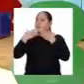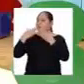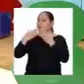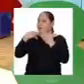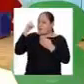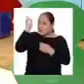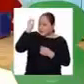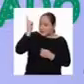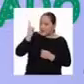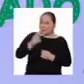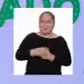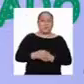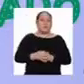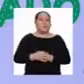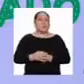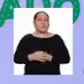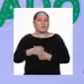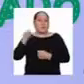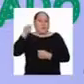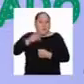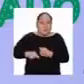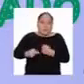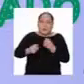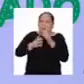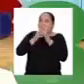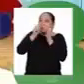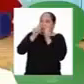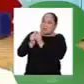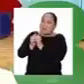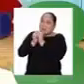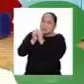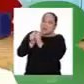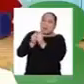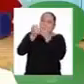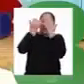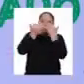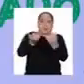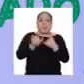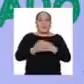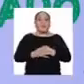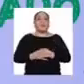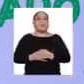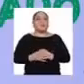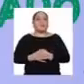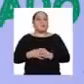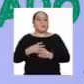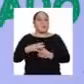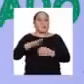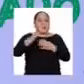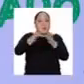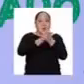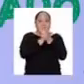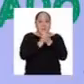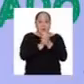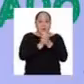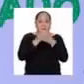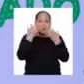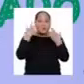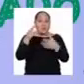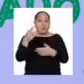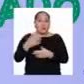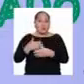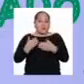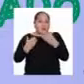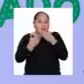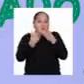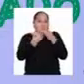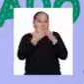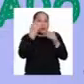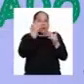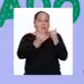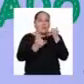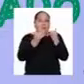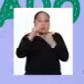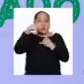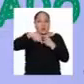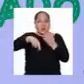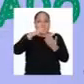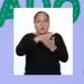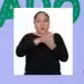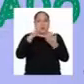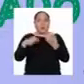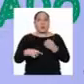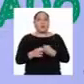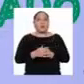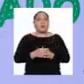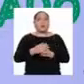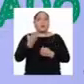Gracias, profesora, por habernos acompañado el día de hoy. Colegas, ya estamos llegando a la parte final de este